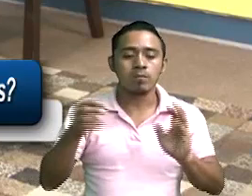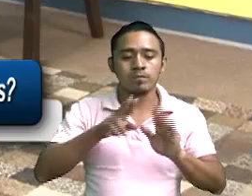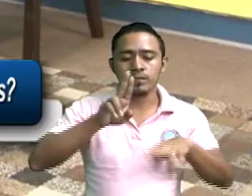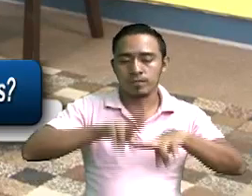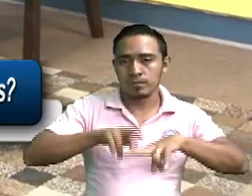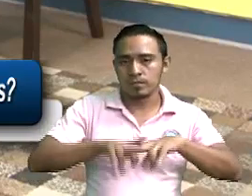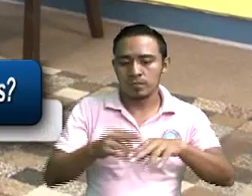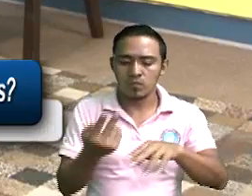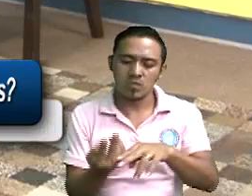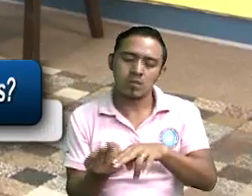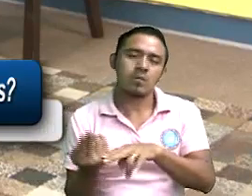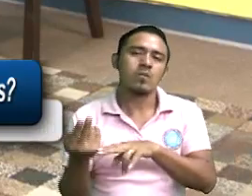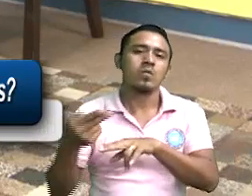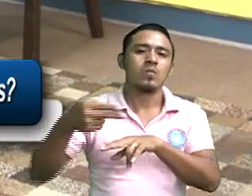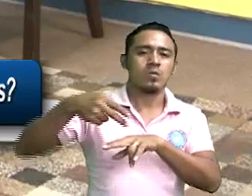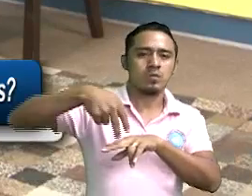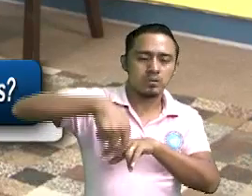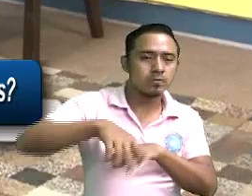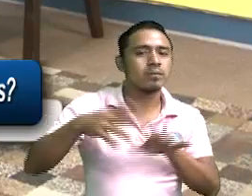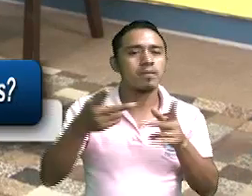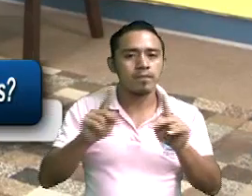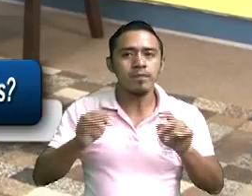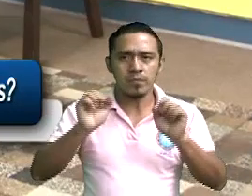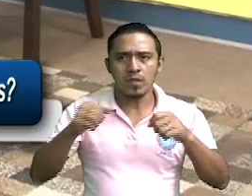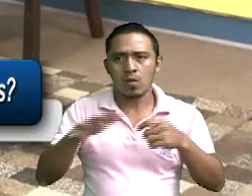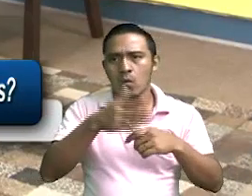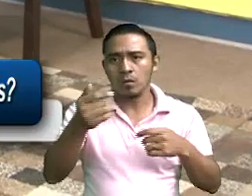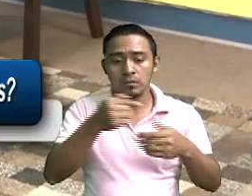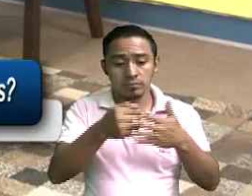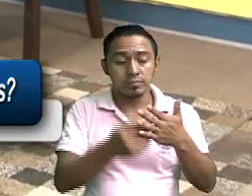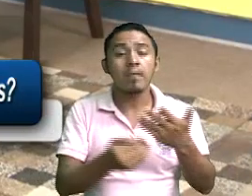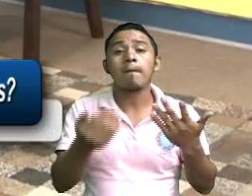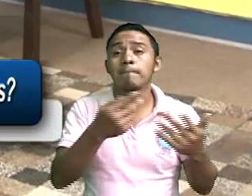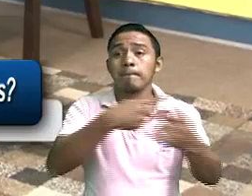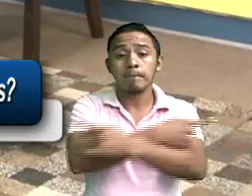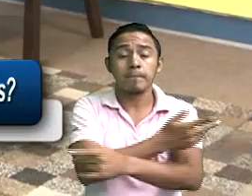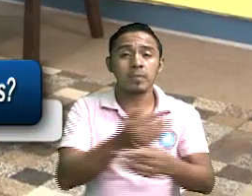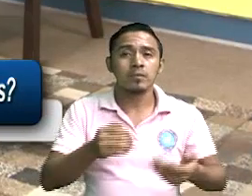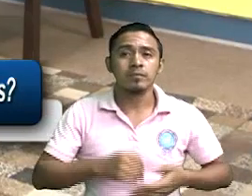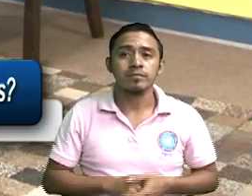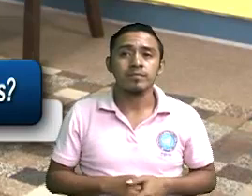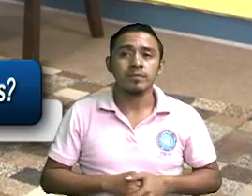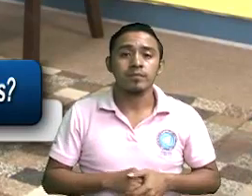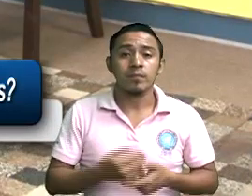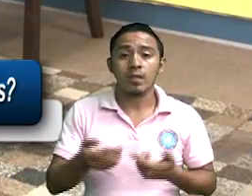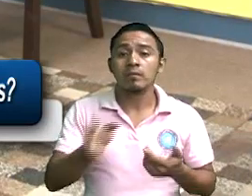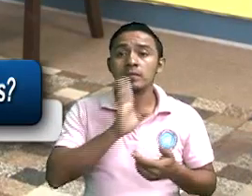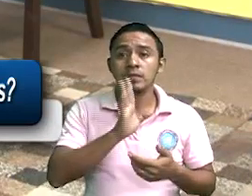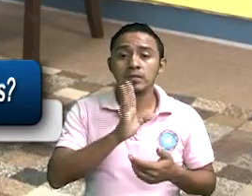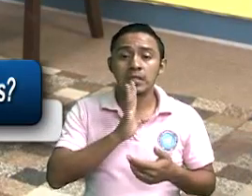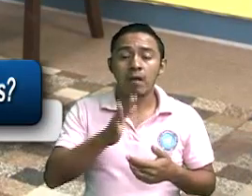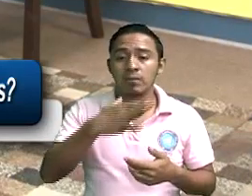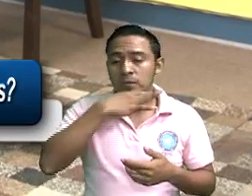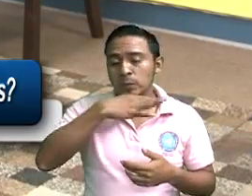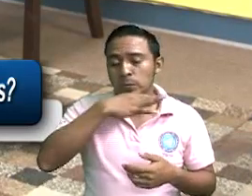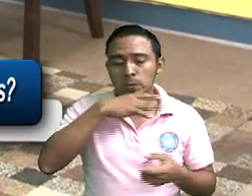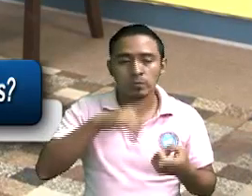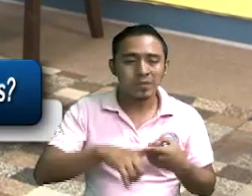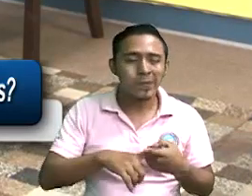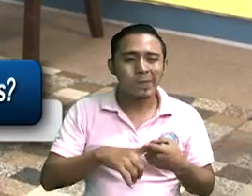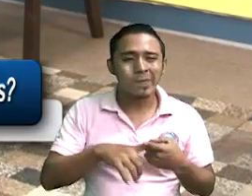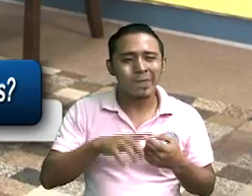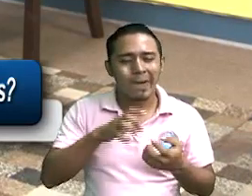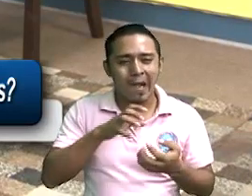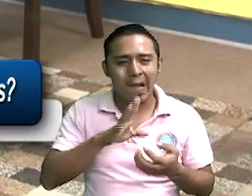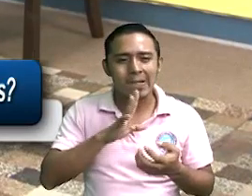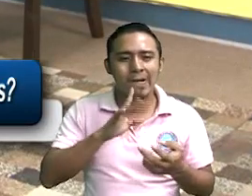silla, pueden haber otras manifestaciones inclusive más severas. Al paciente le cueste hablar, le cueste deglutir